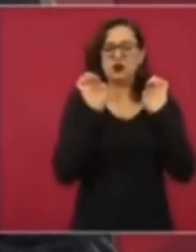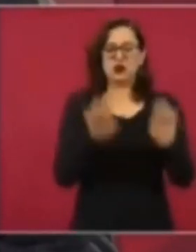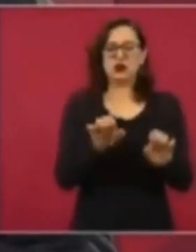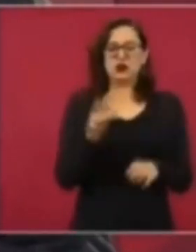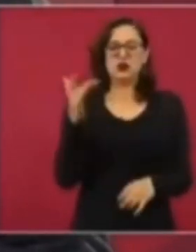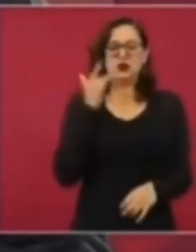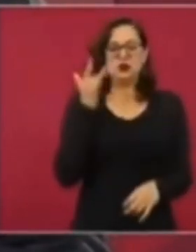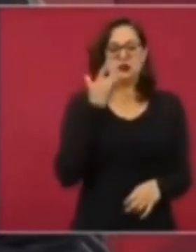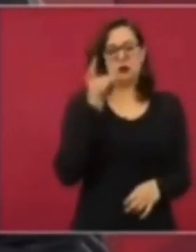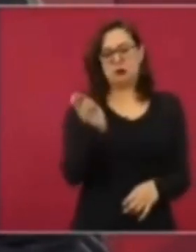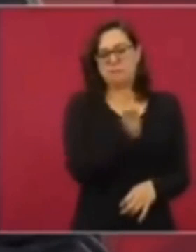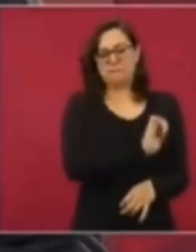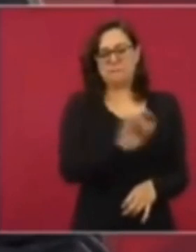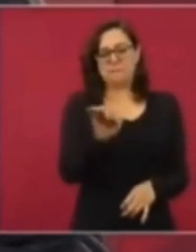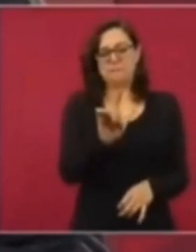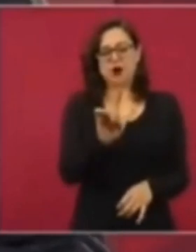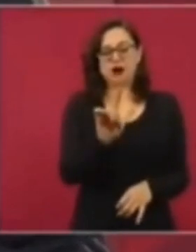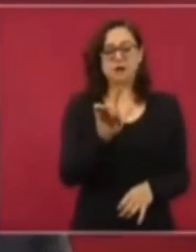famosas.